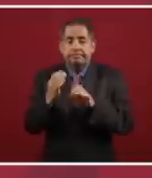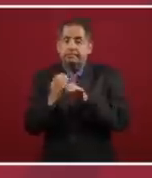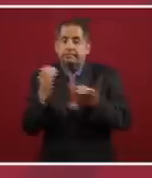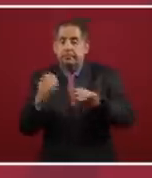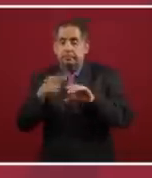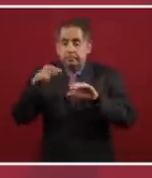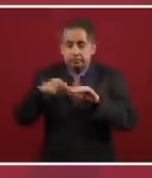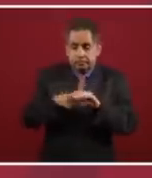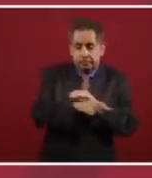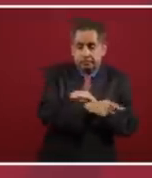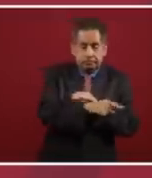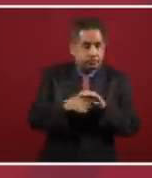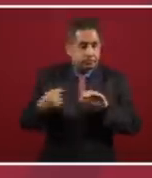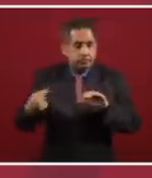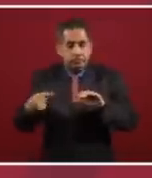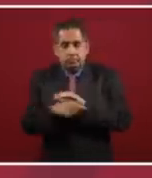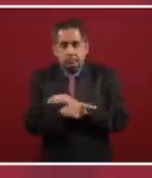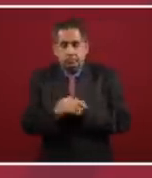un gasoducto,